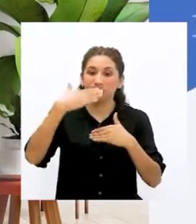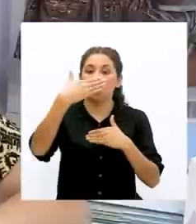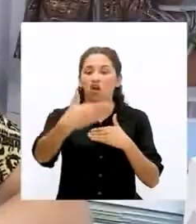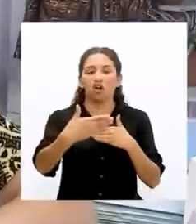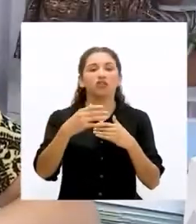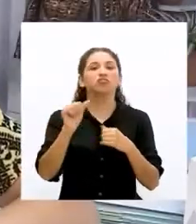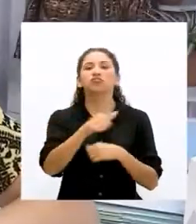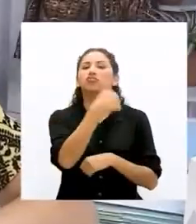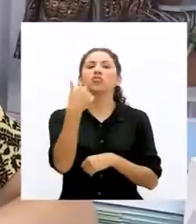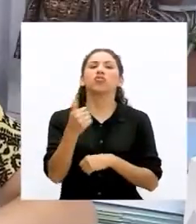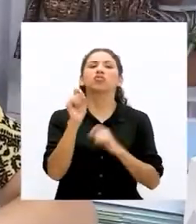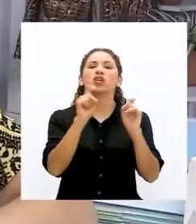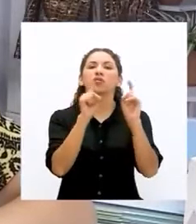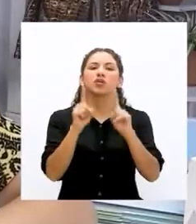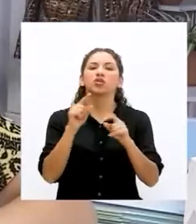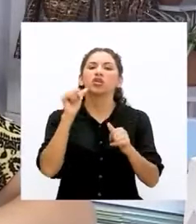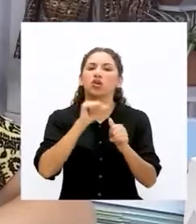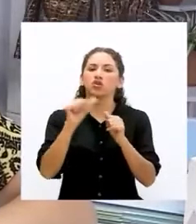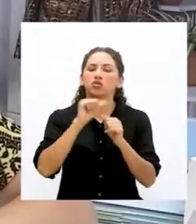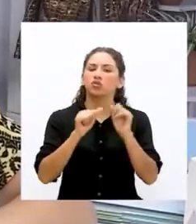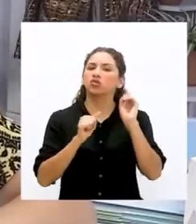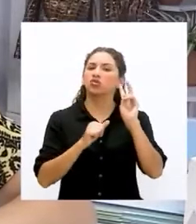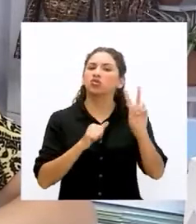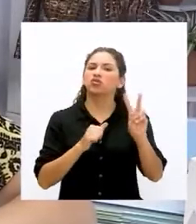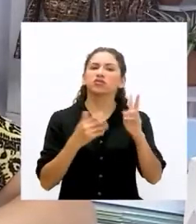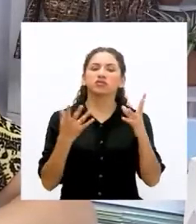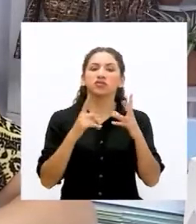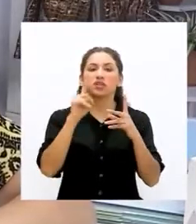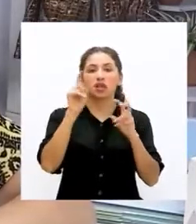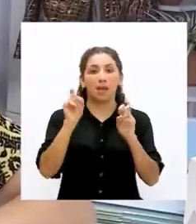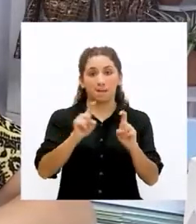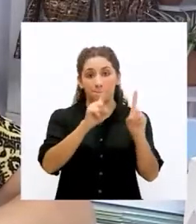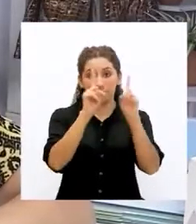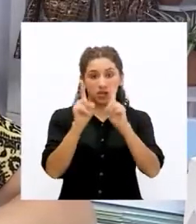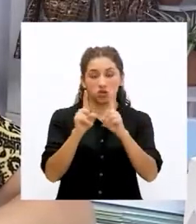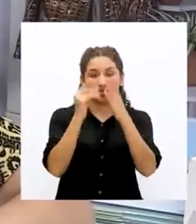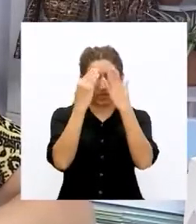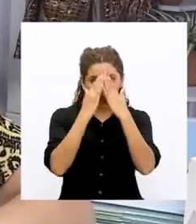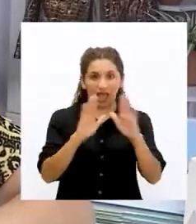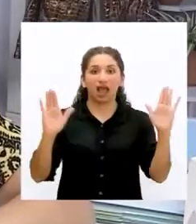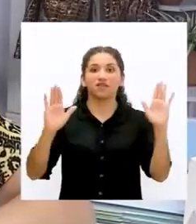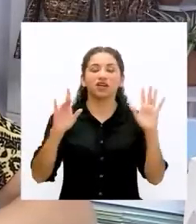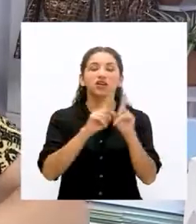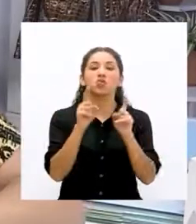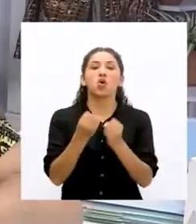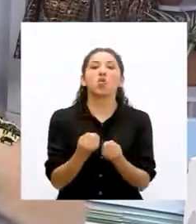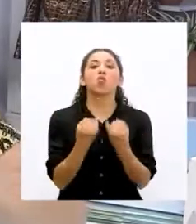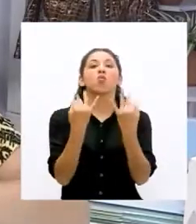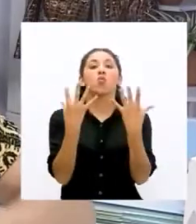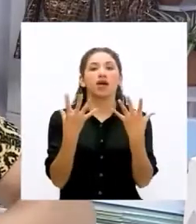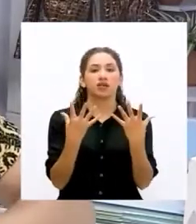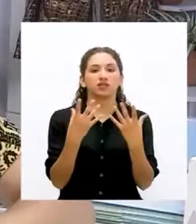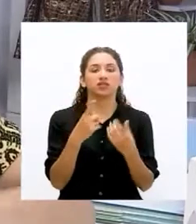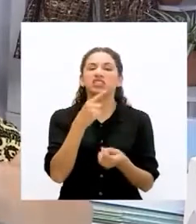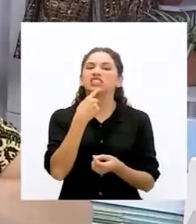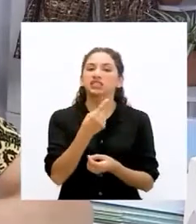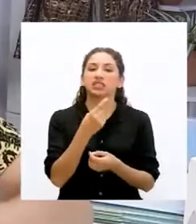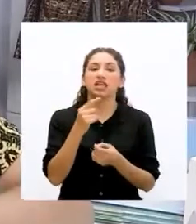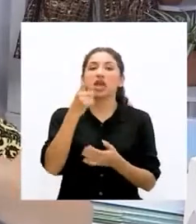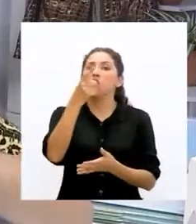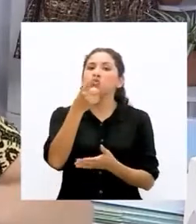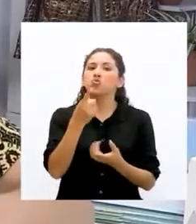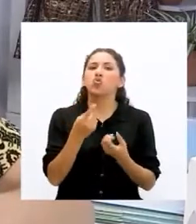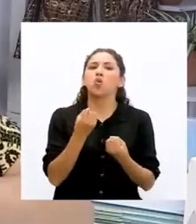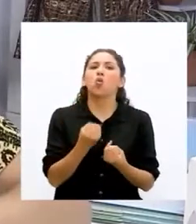pregunta. La pregunta número 2 era una pregunta abierta para una variable cuantitativa. ¿A qué edad te